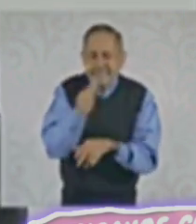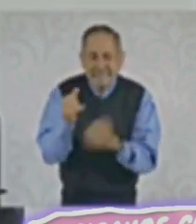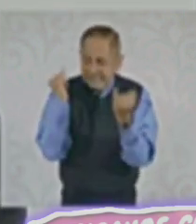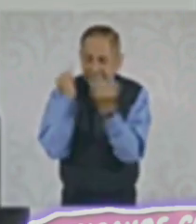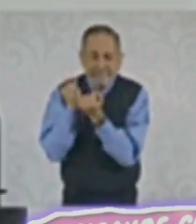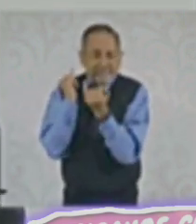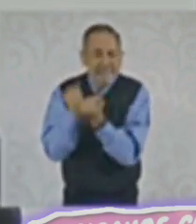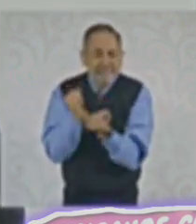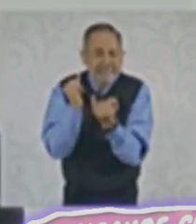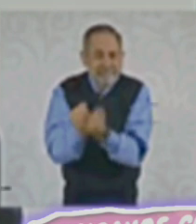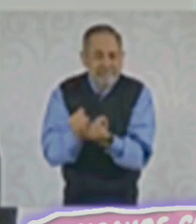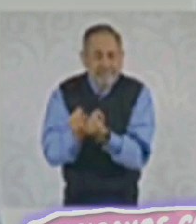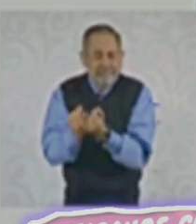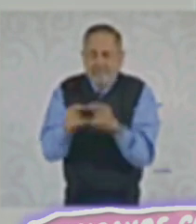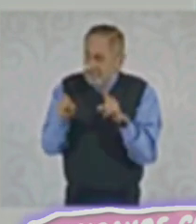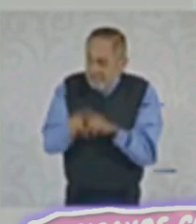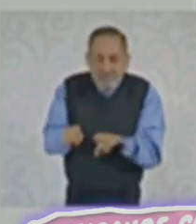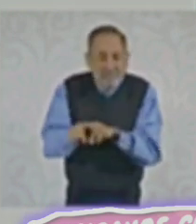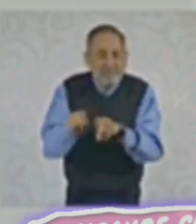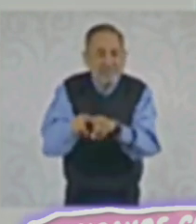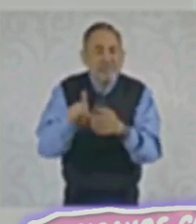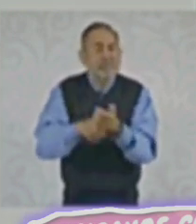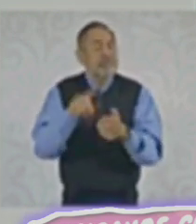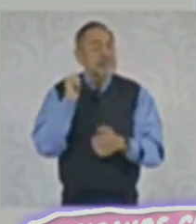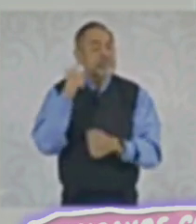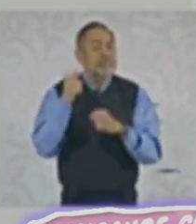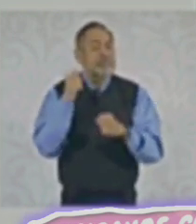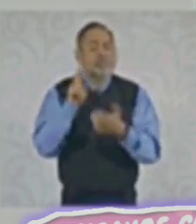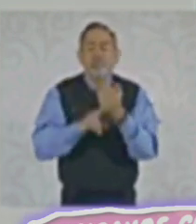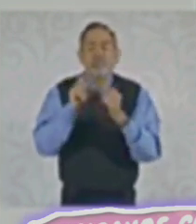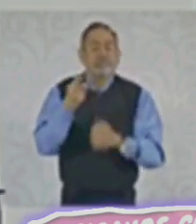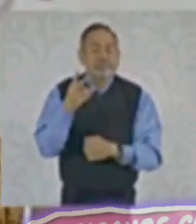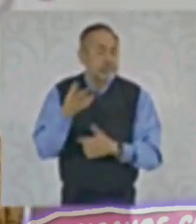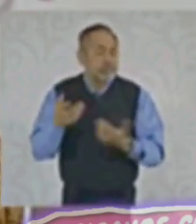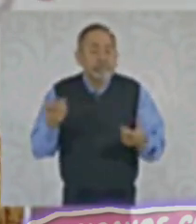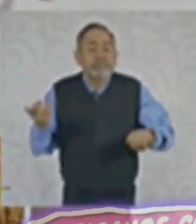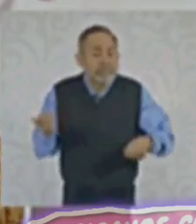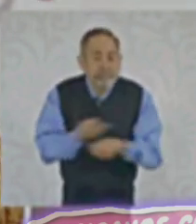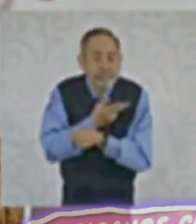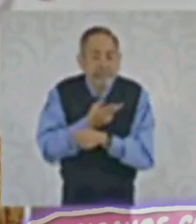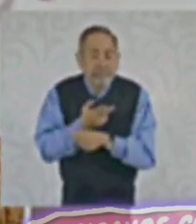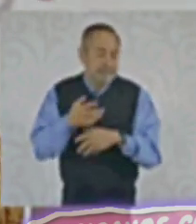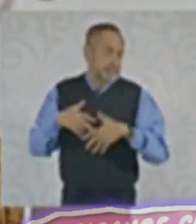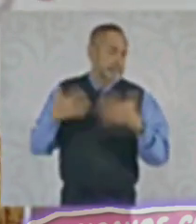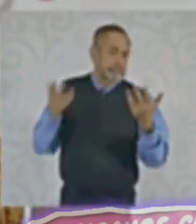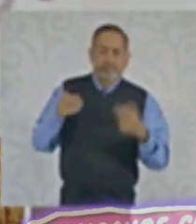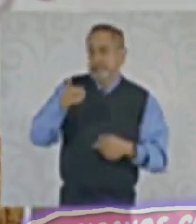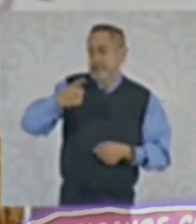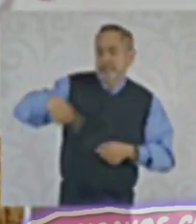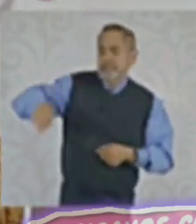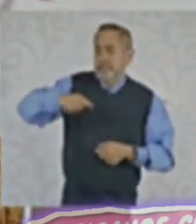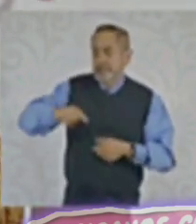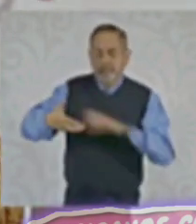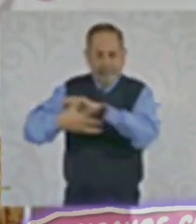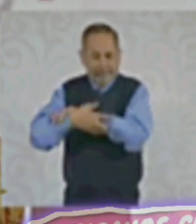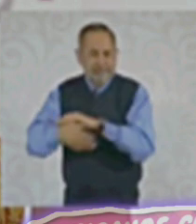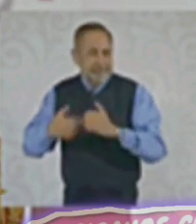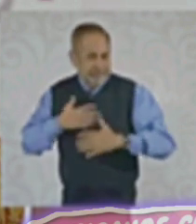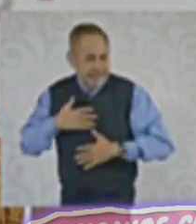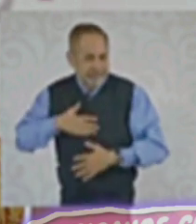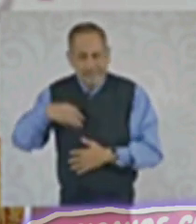Así, igualito se hizo en el 2024. ¿Qué resulta? Pues que la